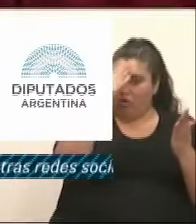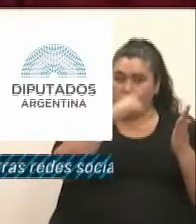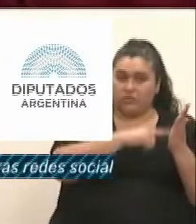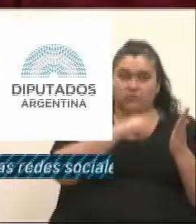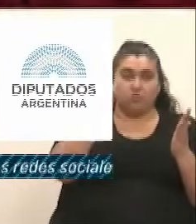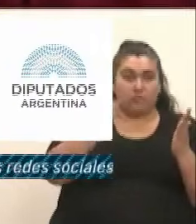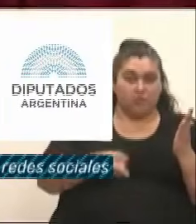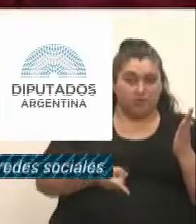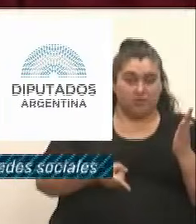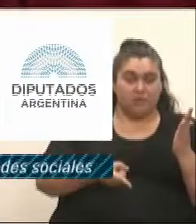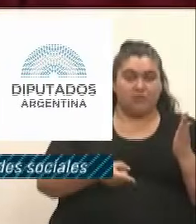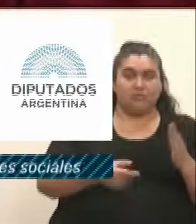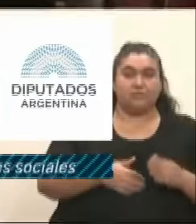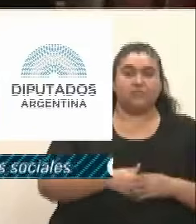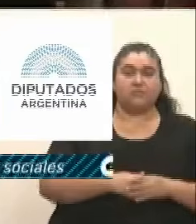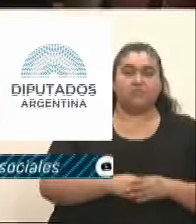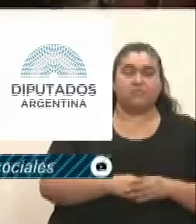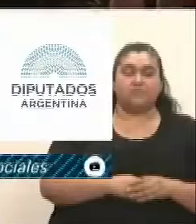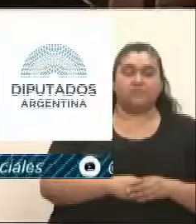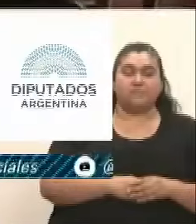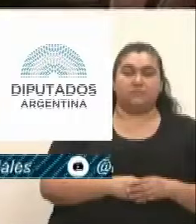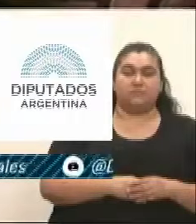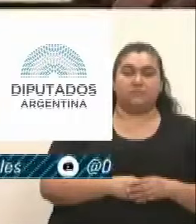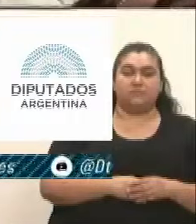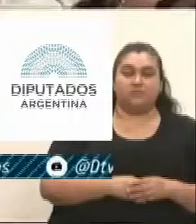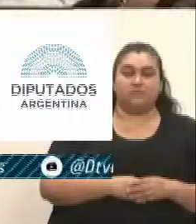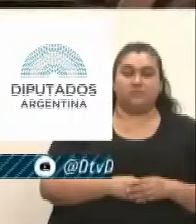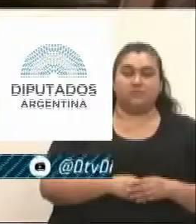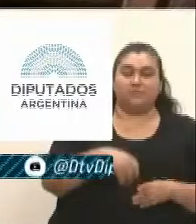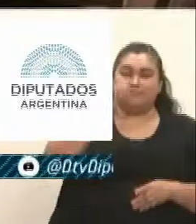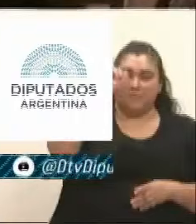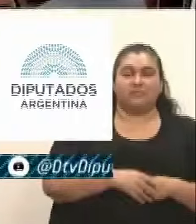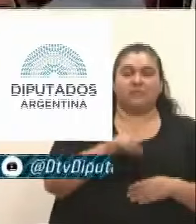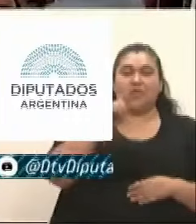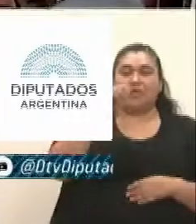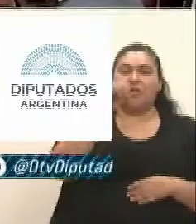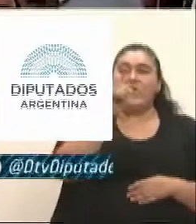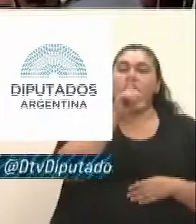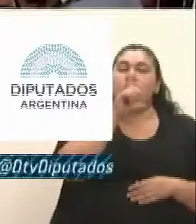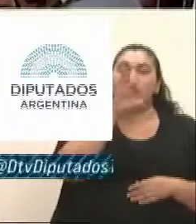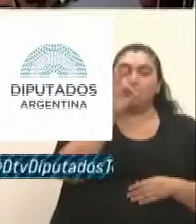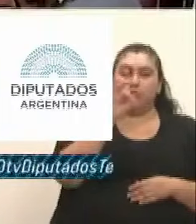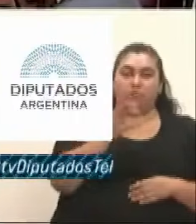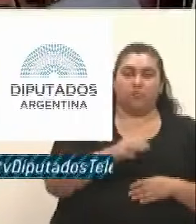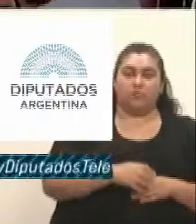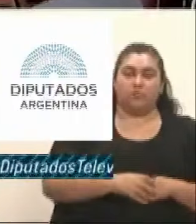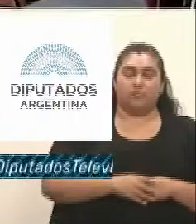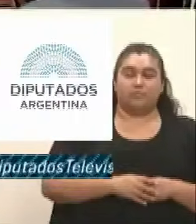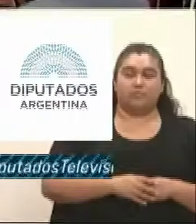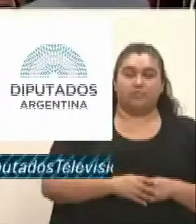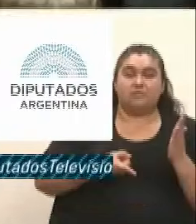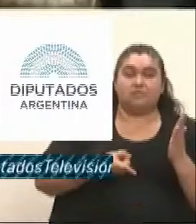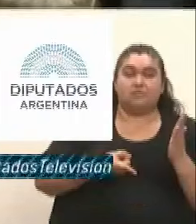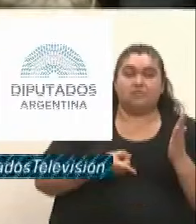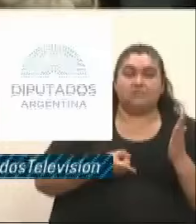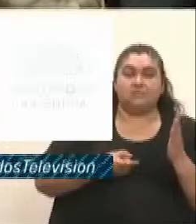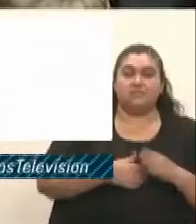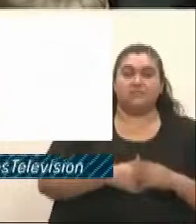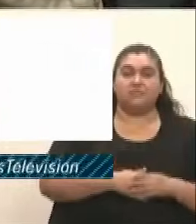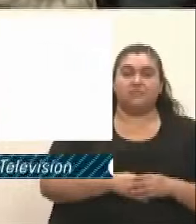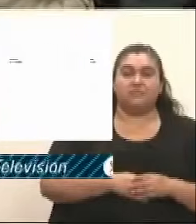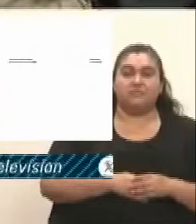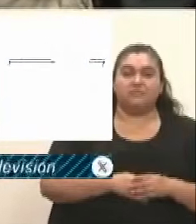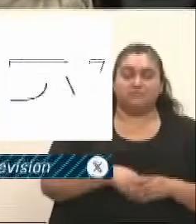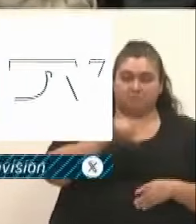se lo dedicó especialmente Nadia Márquez a Karina Milei. En el momento que termina de jurar.